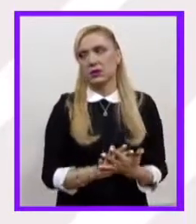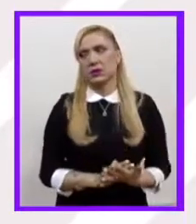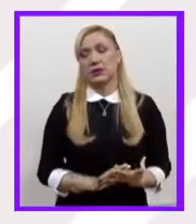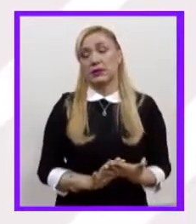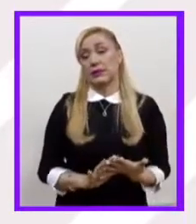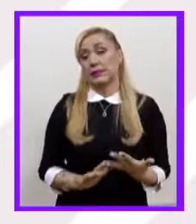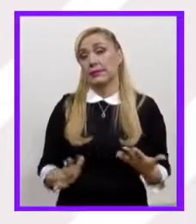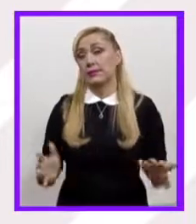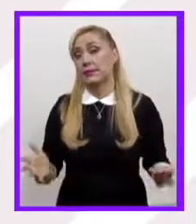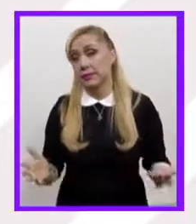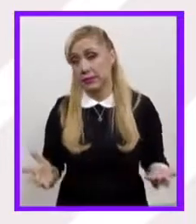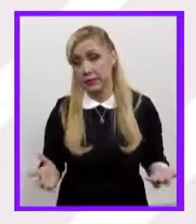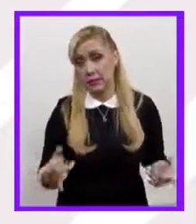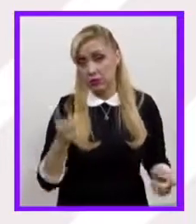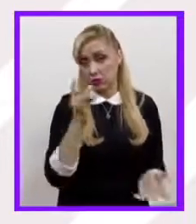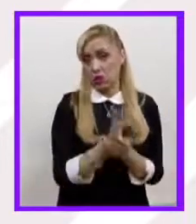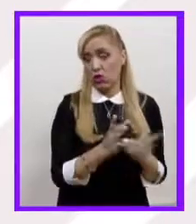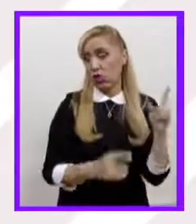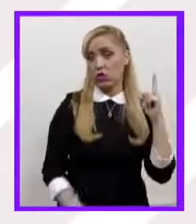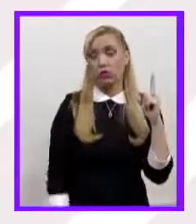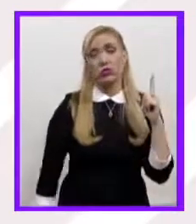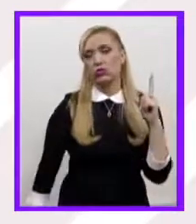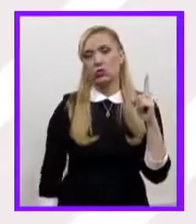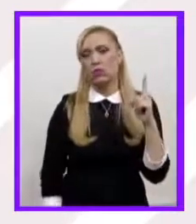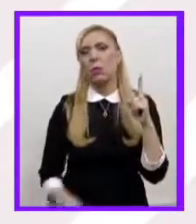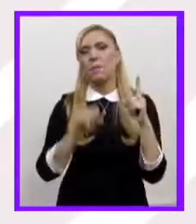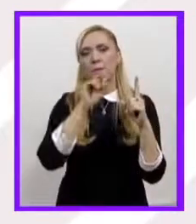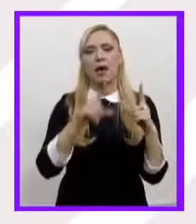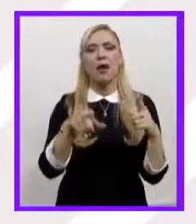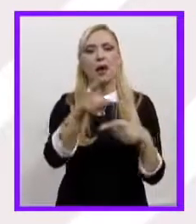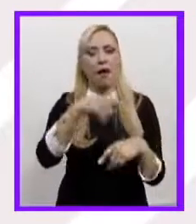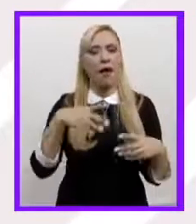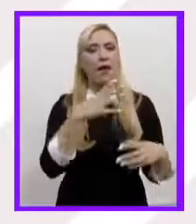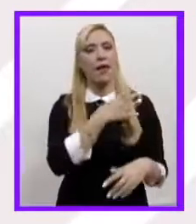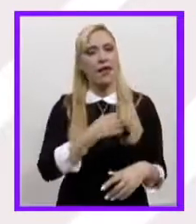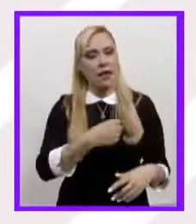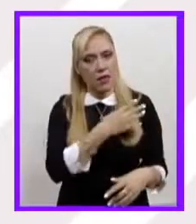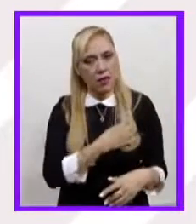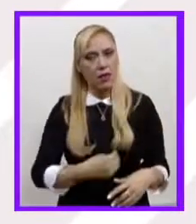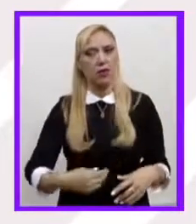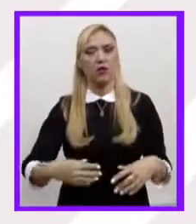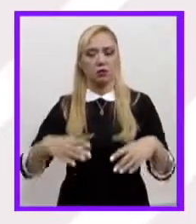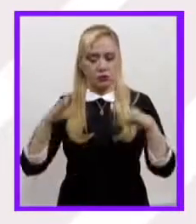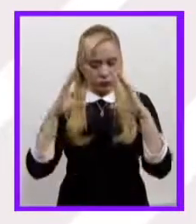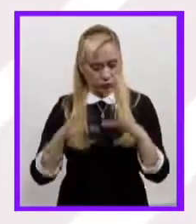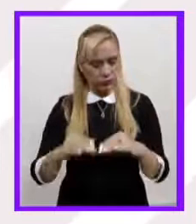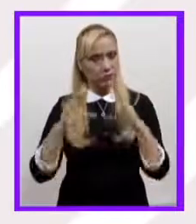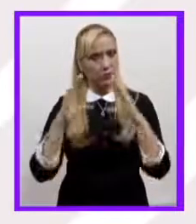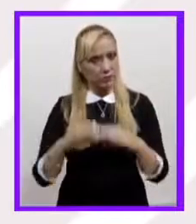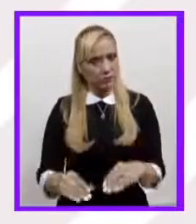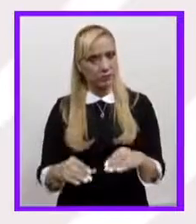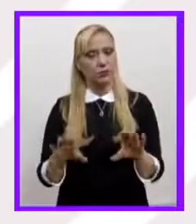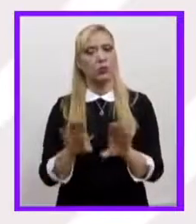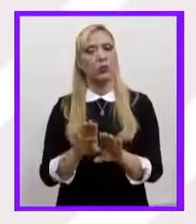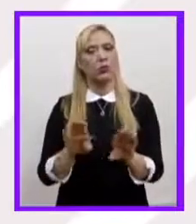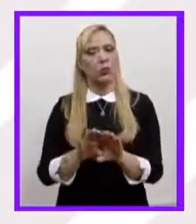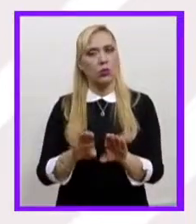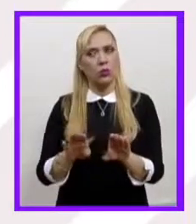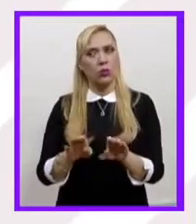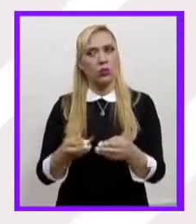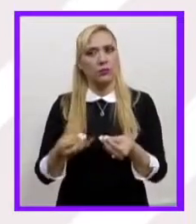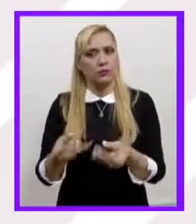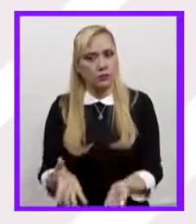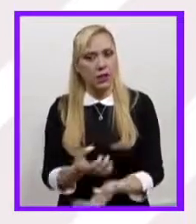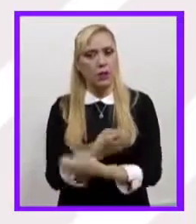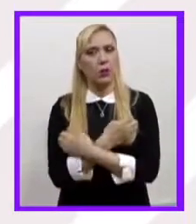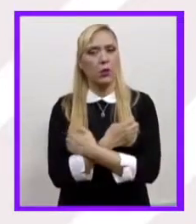solamente reducida a la cárcel, sino desde que educamos a nuestras hijas, a nuestros hijes, a nuestros hijos, ¿no? Y ante